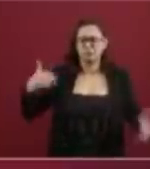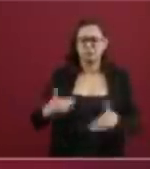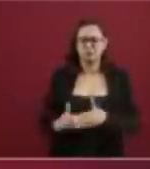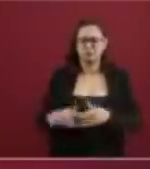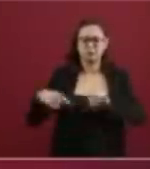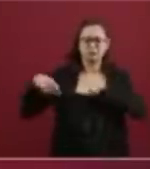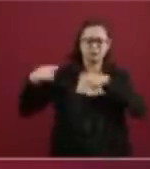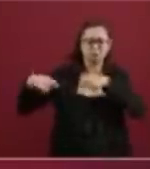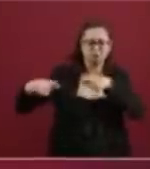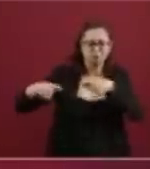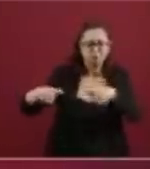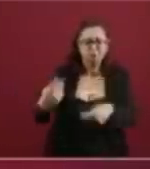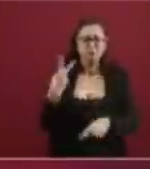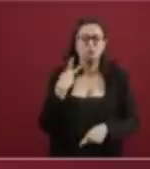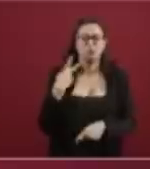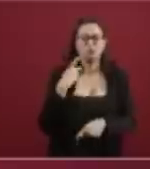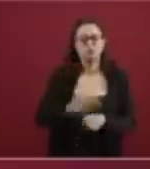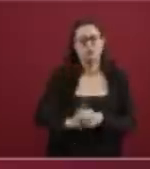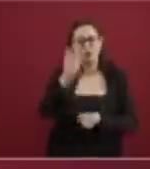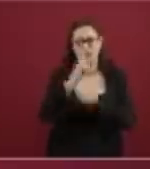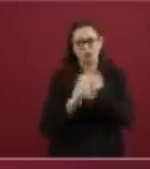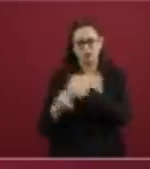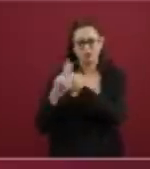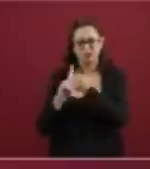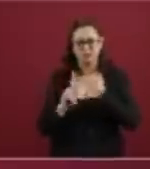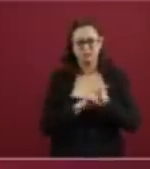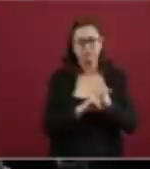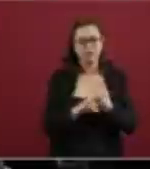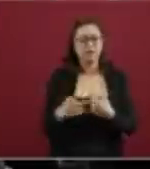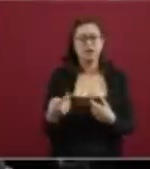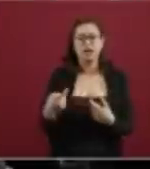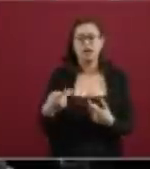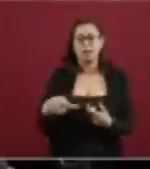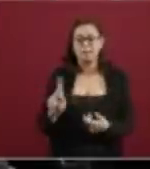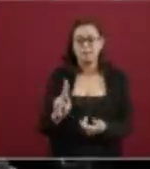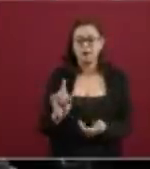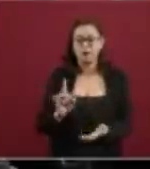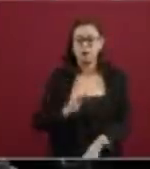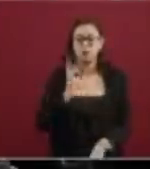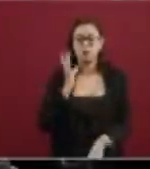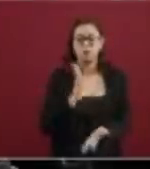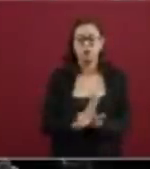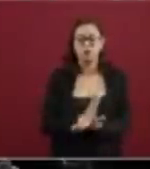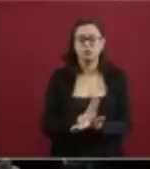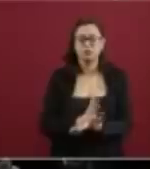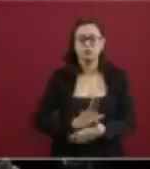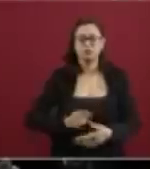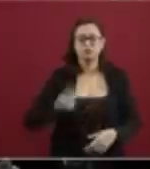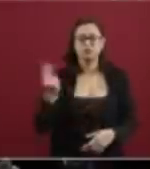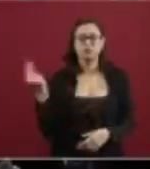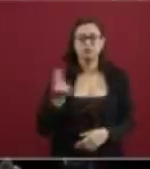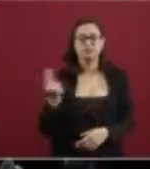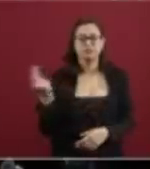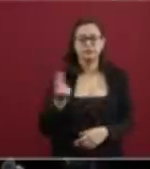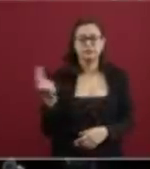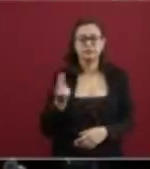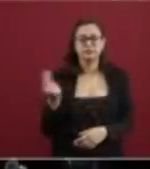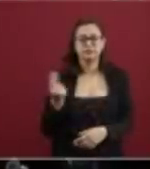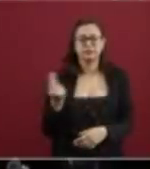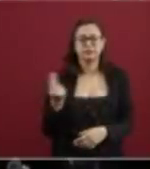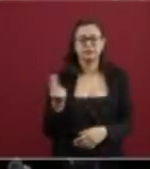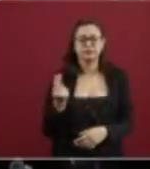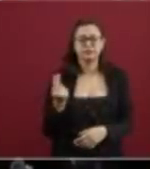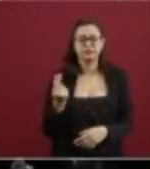en política exterior. Solo que se necesita de